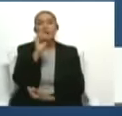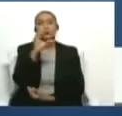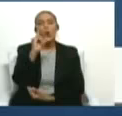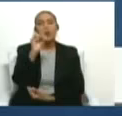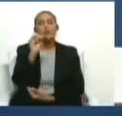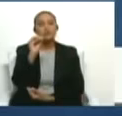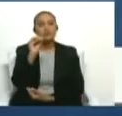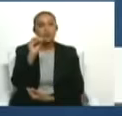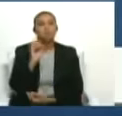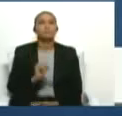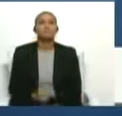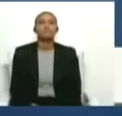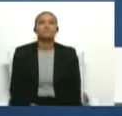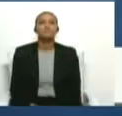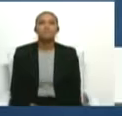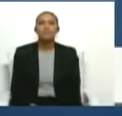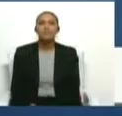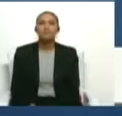Empezando para